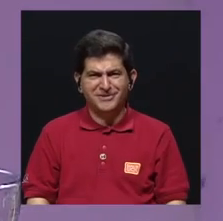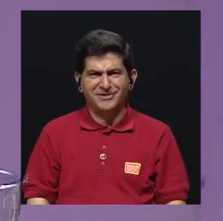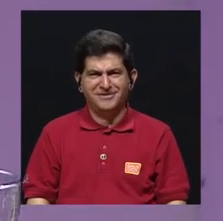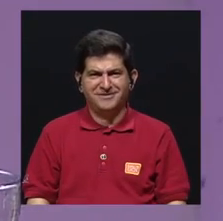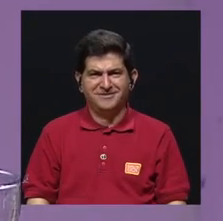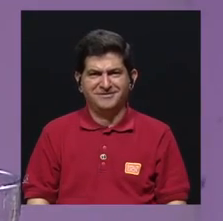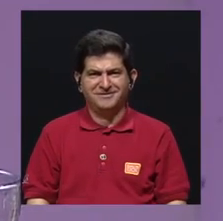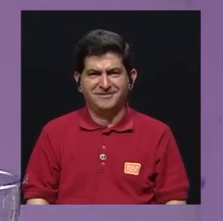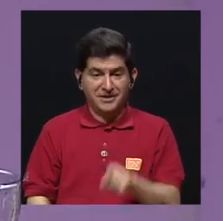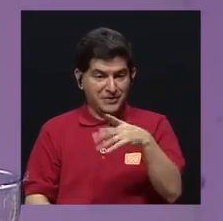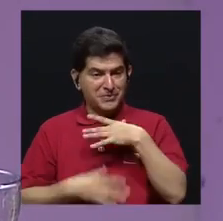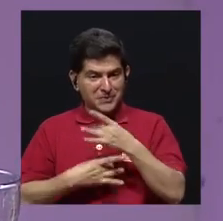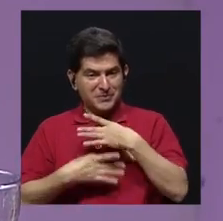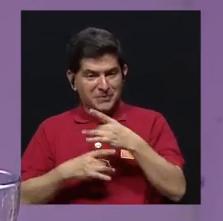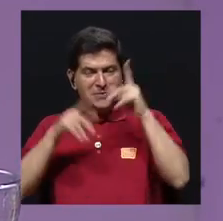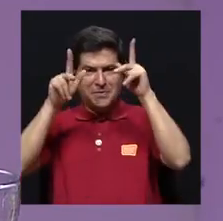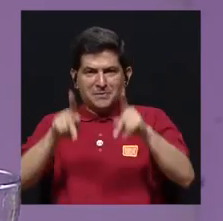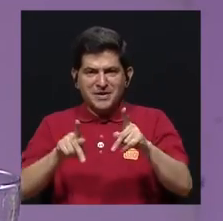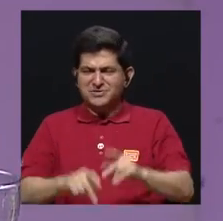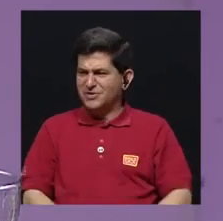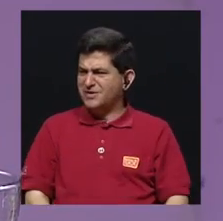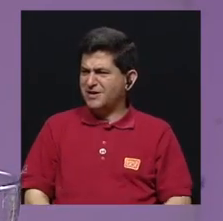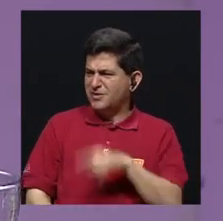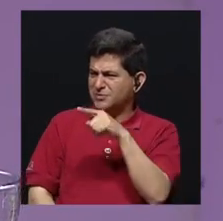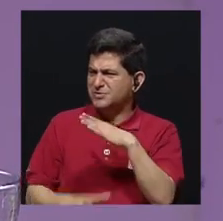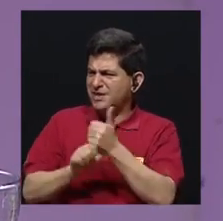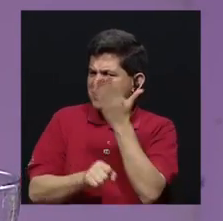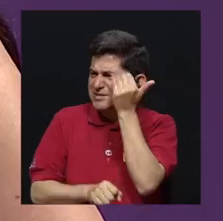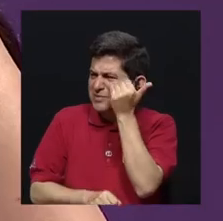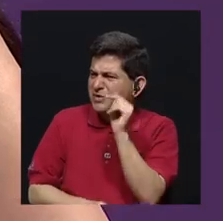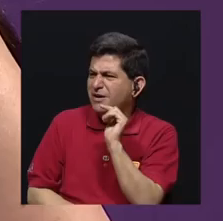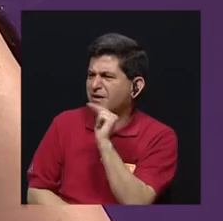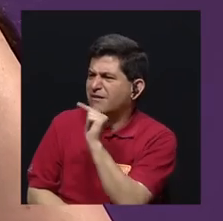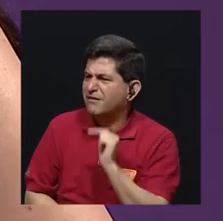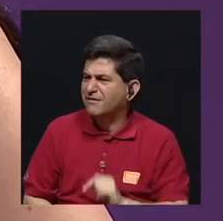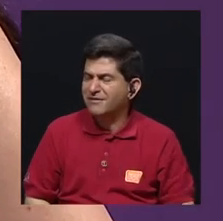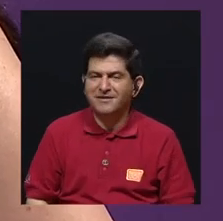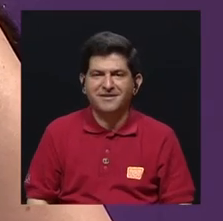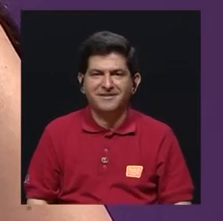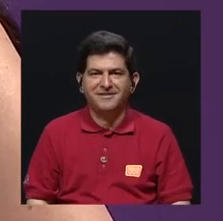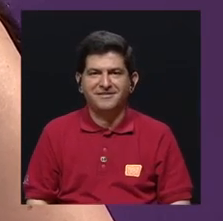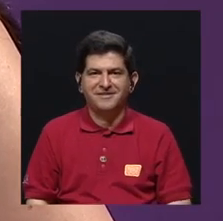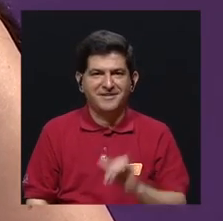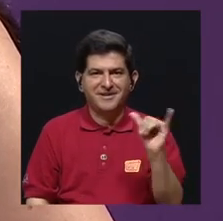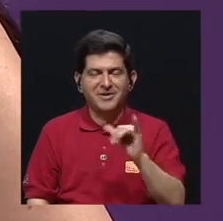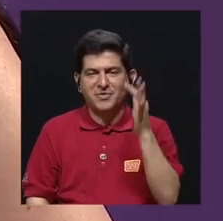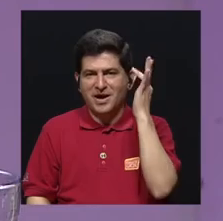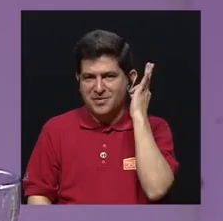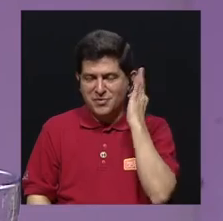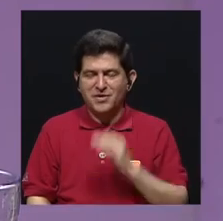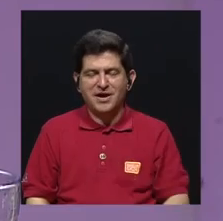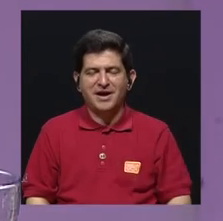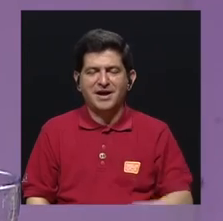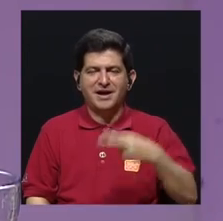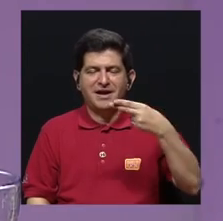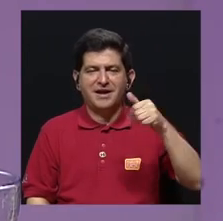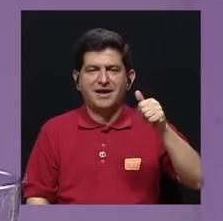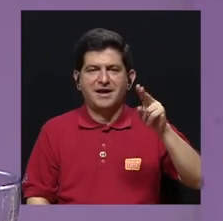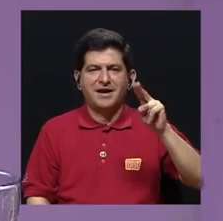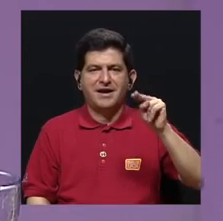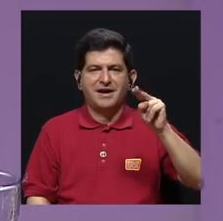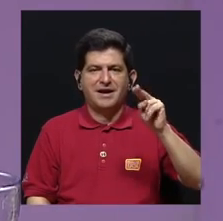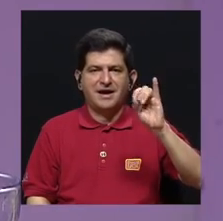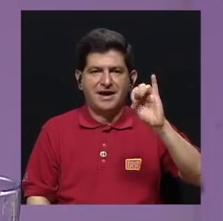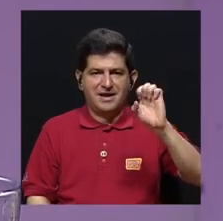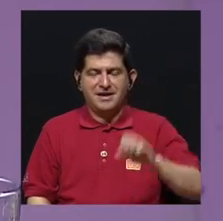qué. Es que claro, eso es lo que lo más llamativo, que la gente, ¿por qué ustedes hacen esto? Y como nos decía esa mujer que se llama